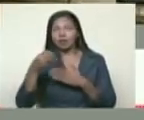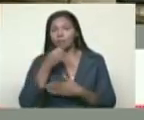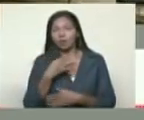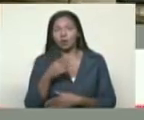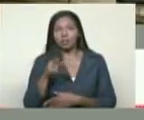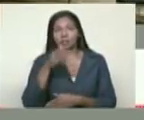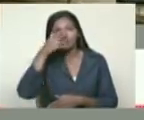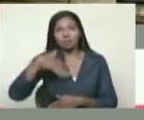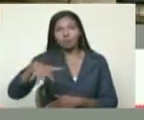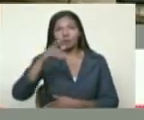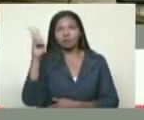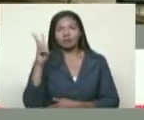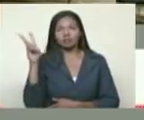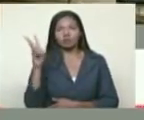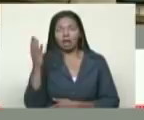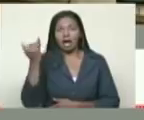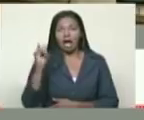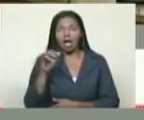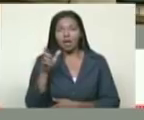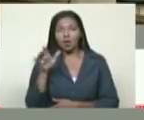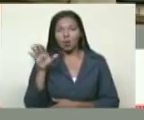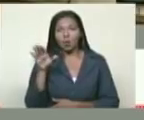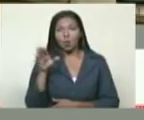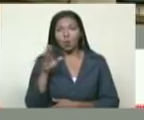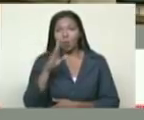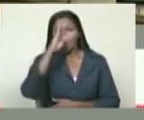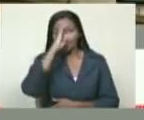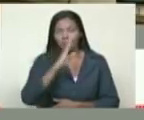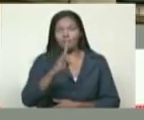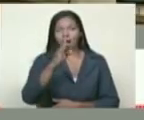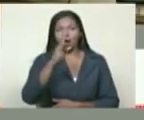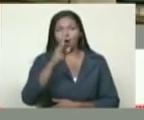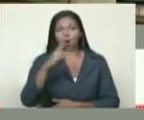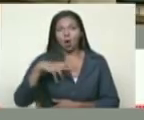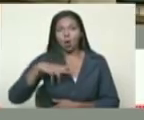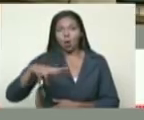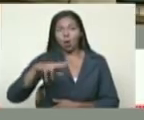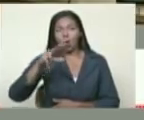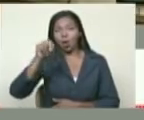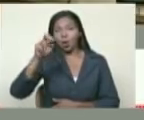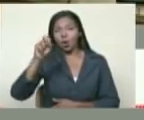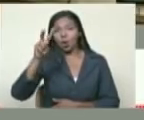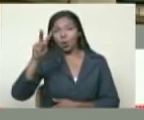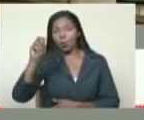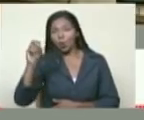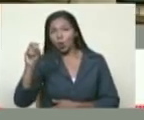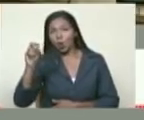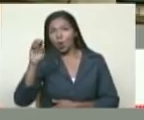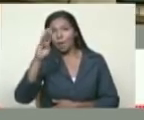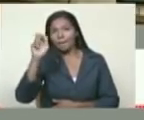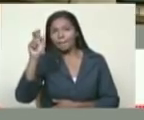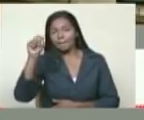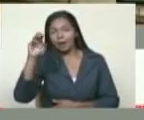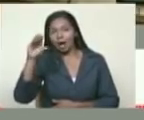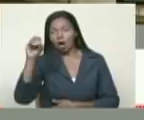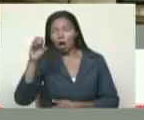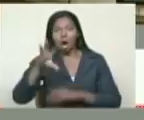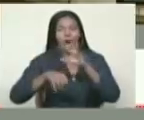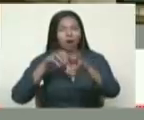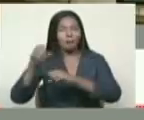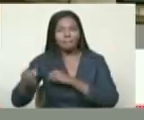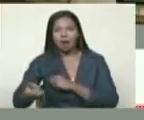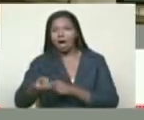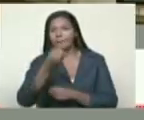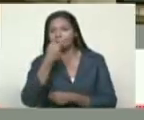del pueblo venezolano hay en un banco que se llama Novobanco, bloqueado, que no los podemos mover. Y era para comprar medicamentos, para